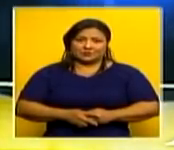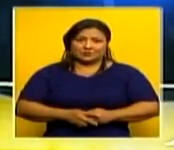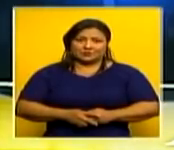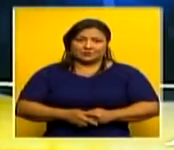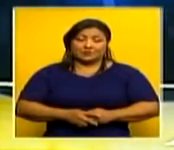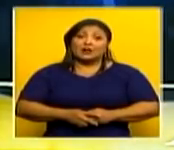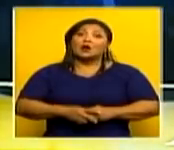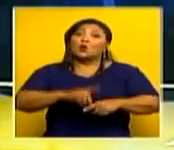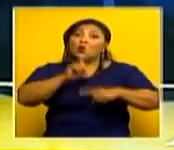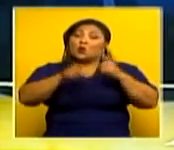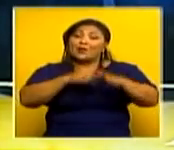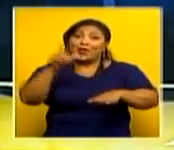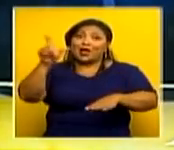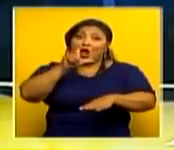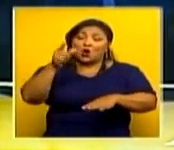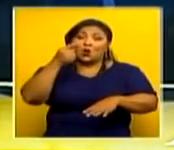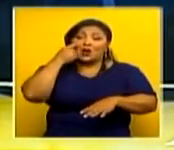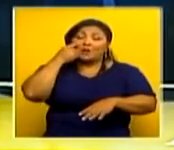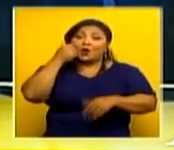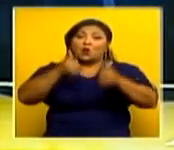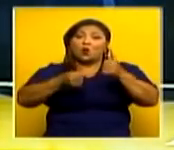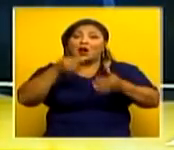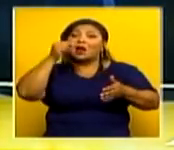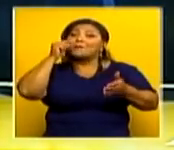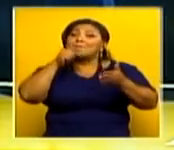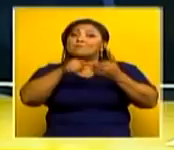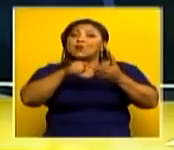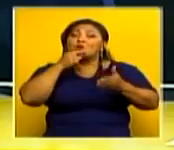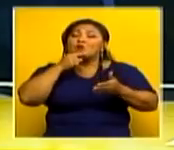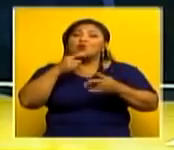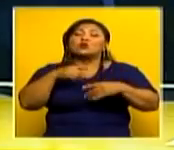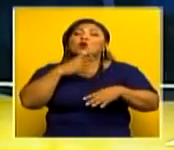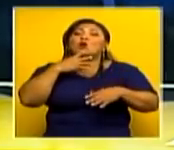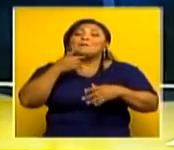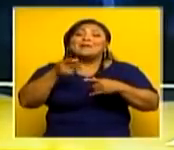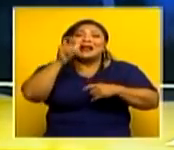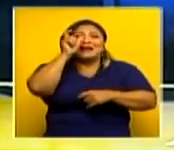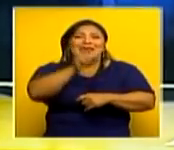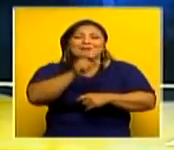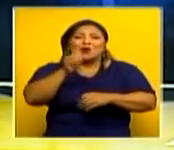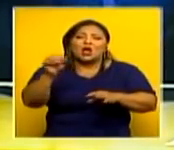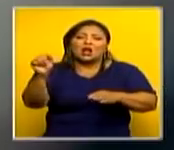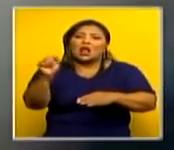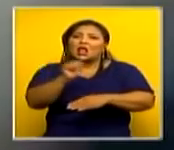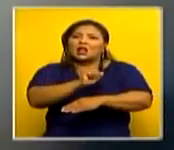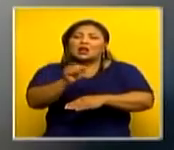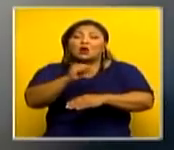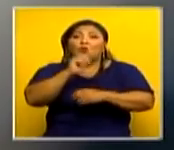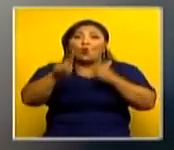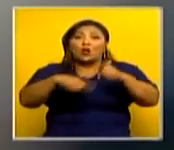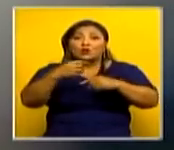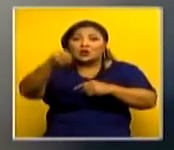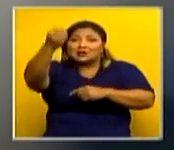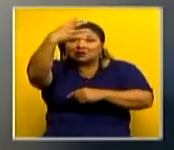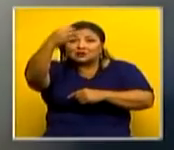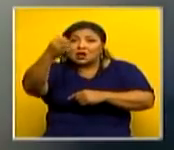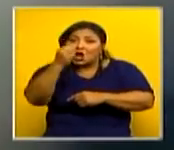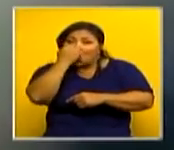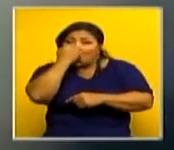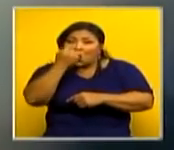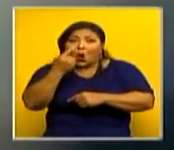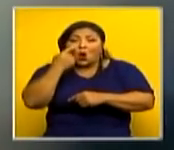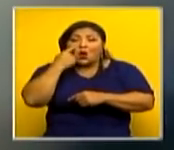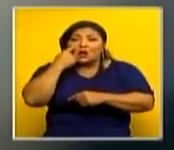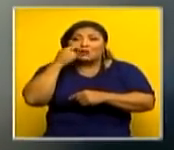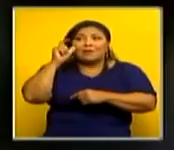Para este lunes, conozca cuáles son los puntos más conflictivos para los conductores cuando el semáforo se pone en rojo y se ven acechados